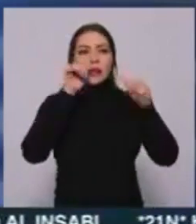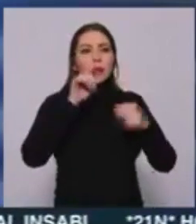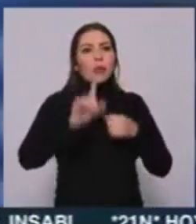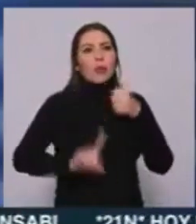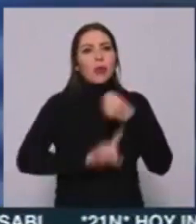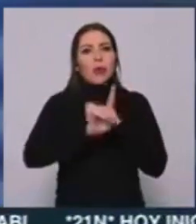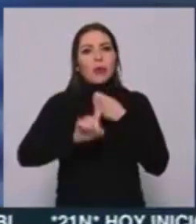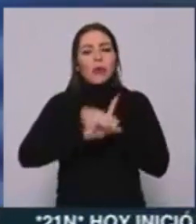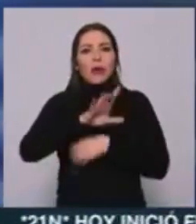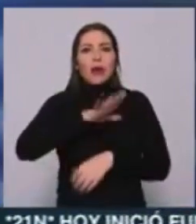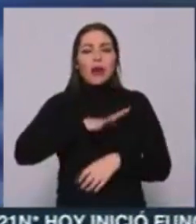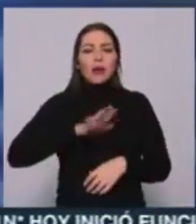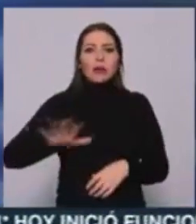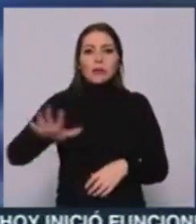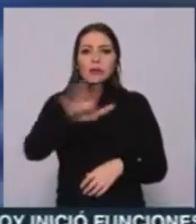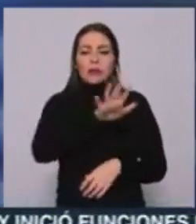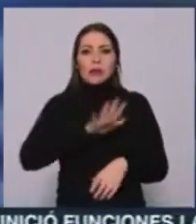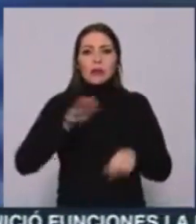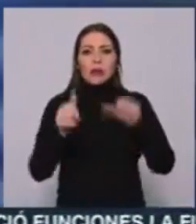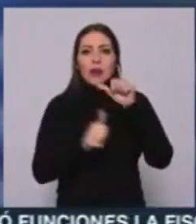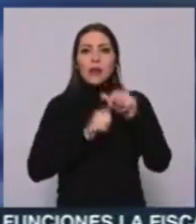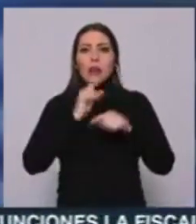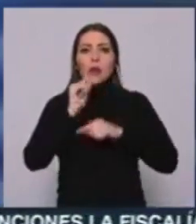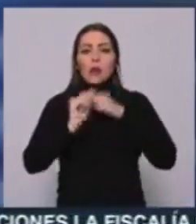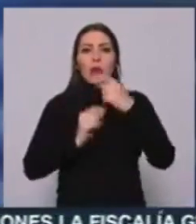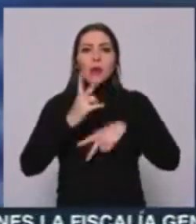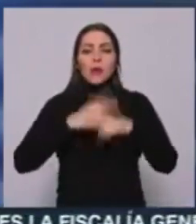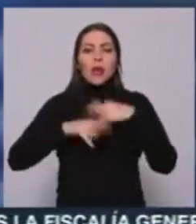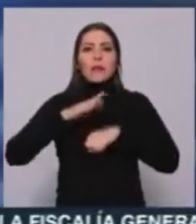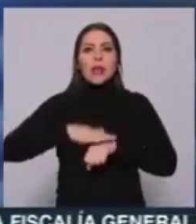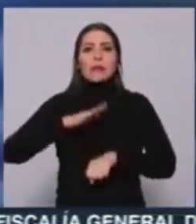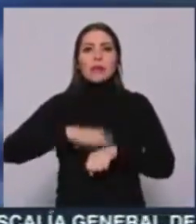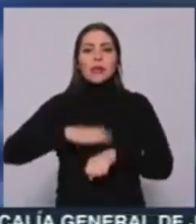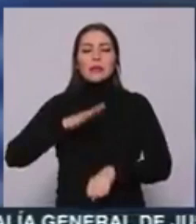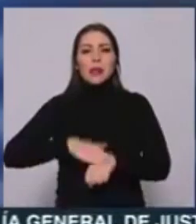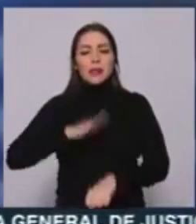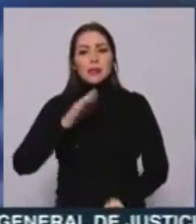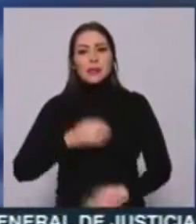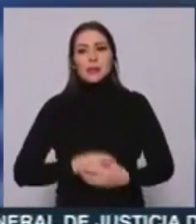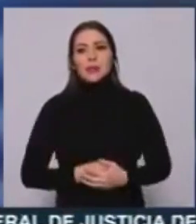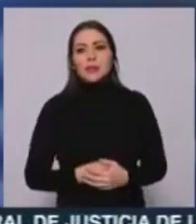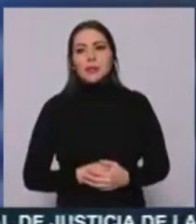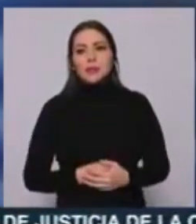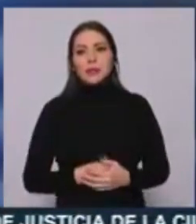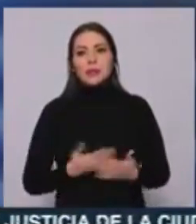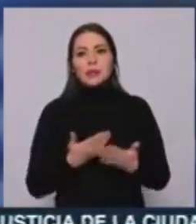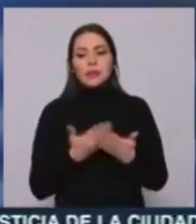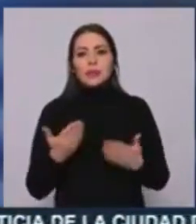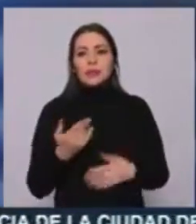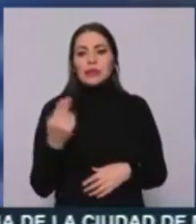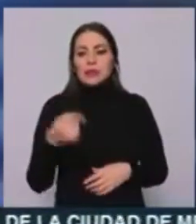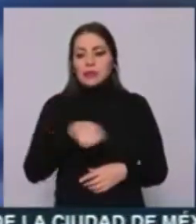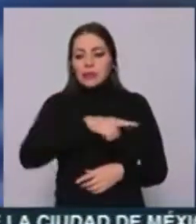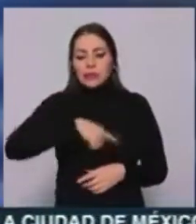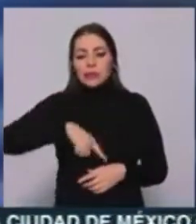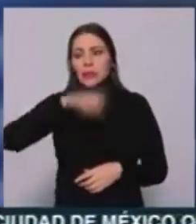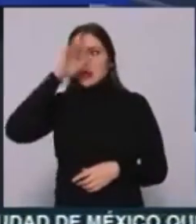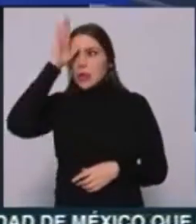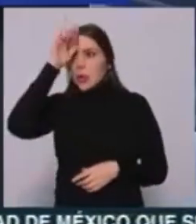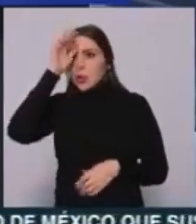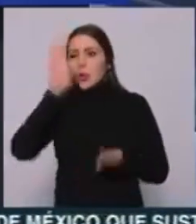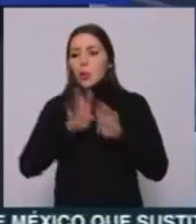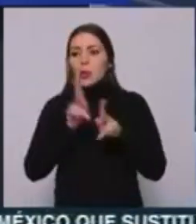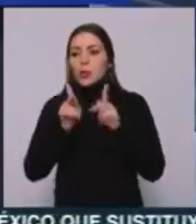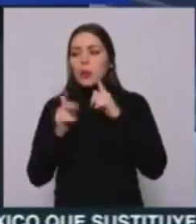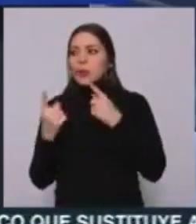que lamentablemente están creciendo. Es decir, esta plataforma de acuerdos, de diálogo, de